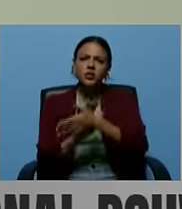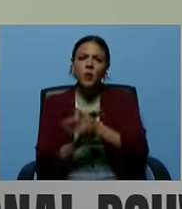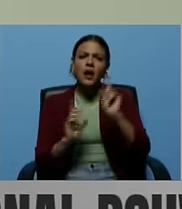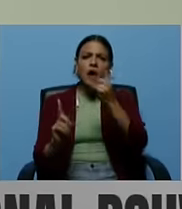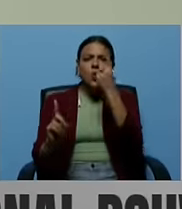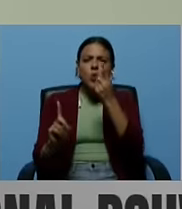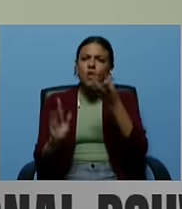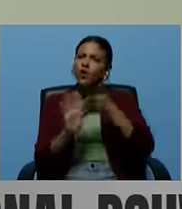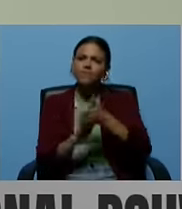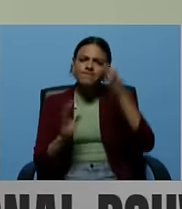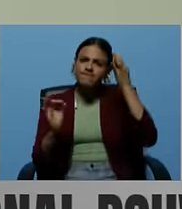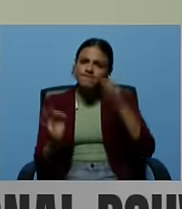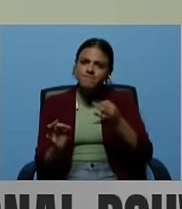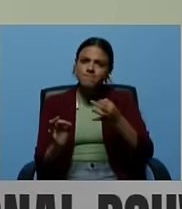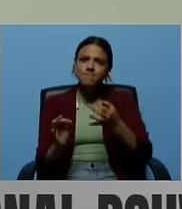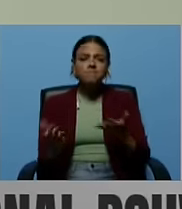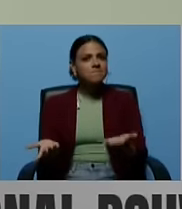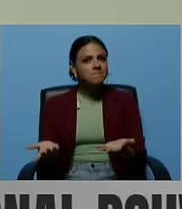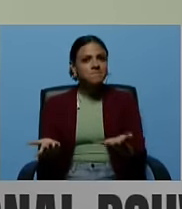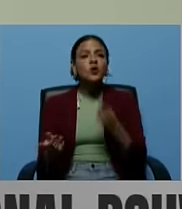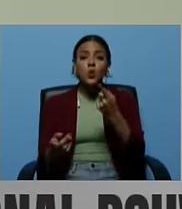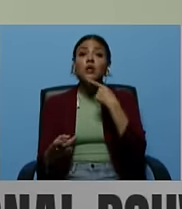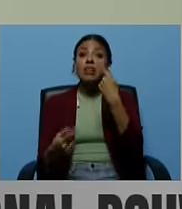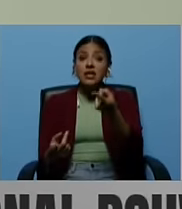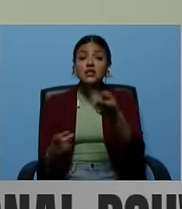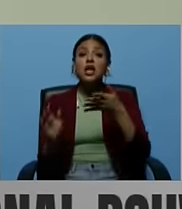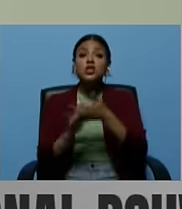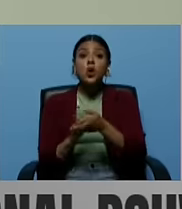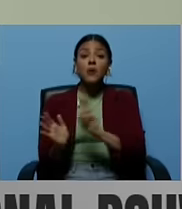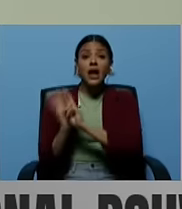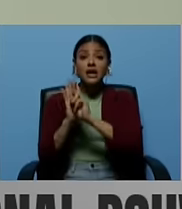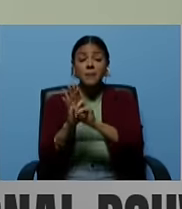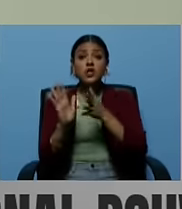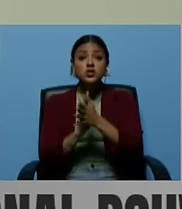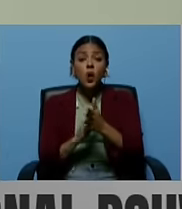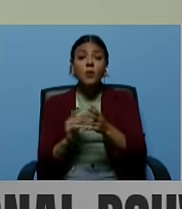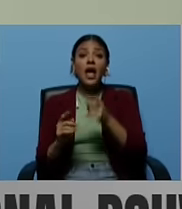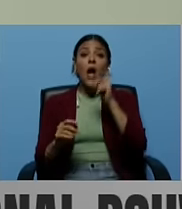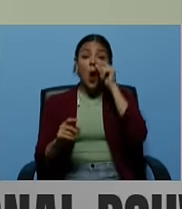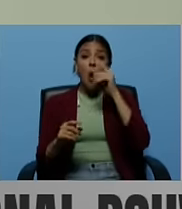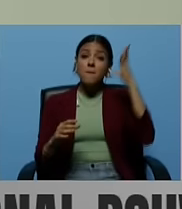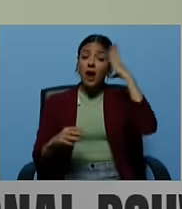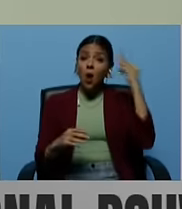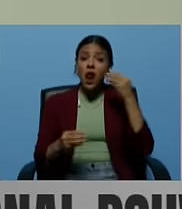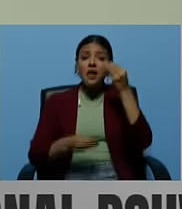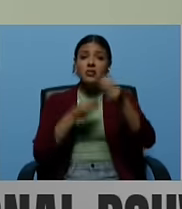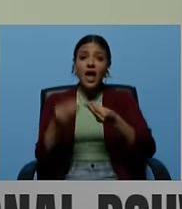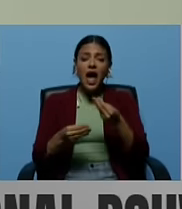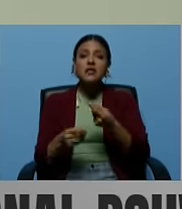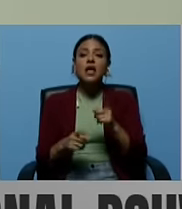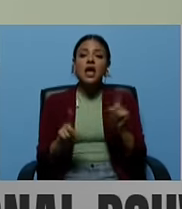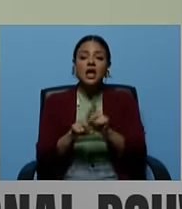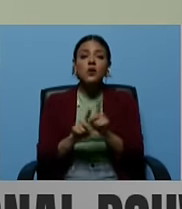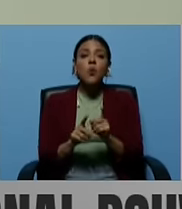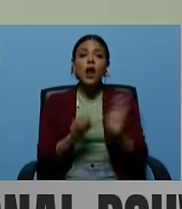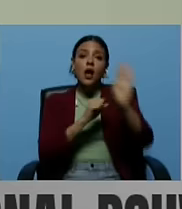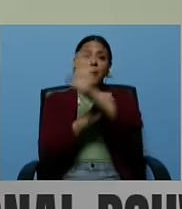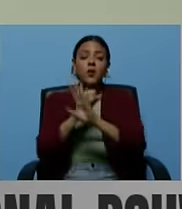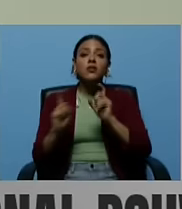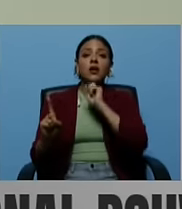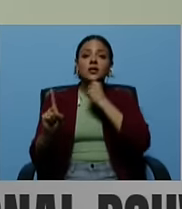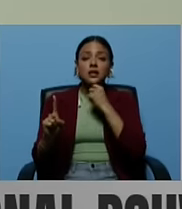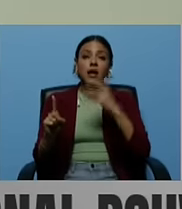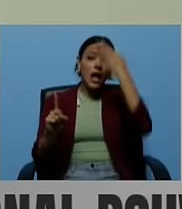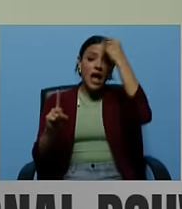ver con, lo acaba de decir, representante diplomático de los Países Bajos estuvo alojado en secreto al ex candidato